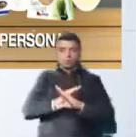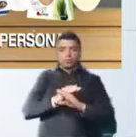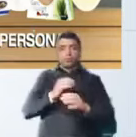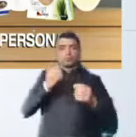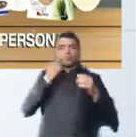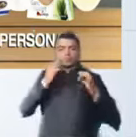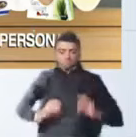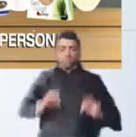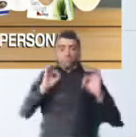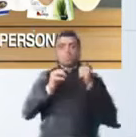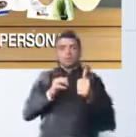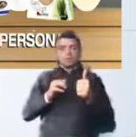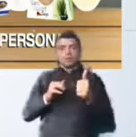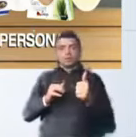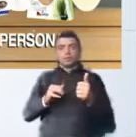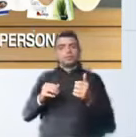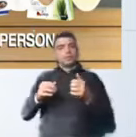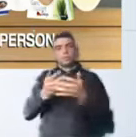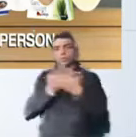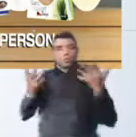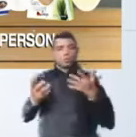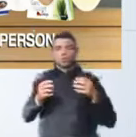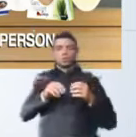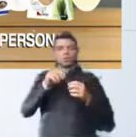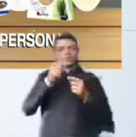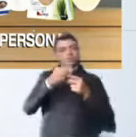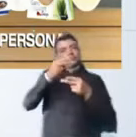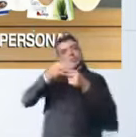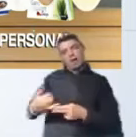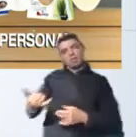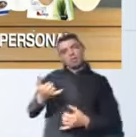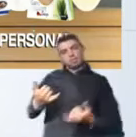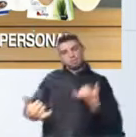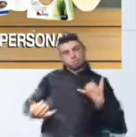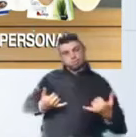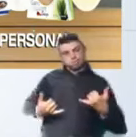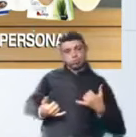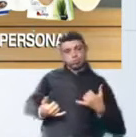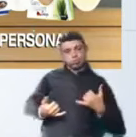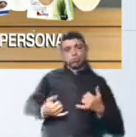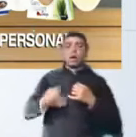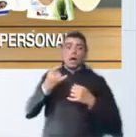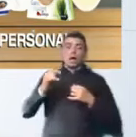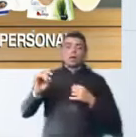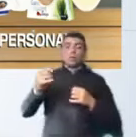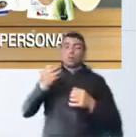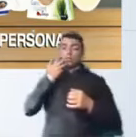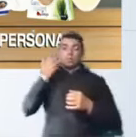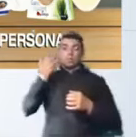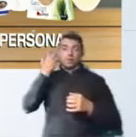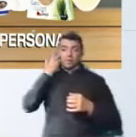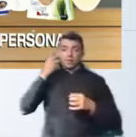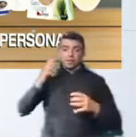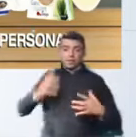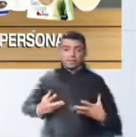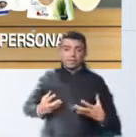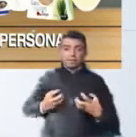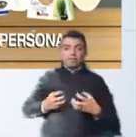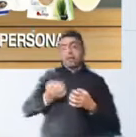sus macrófagos estén más activos y haya menos posibilidad de que la enfermedad, si llega a ser el